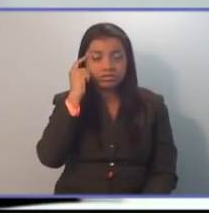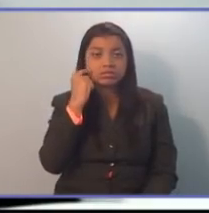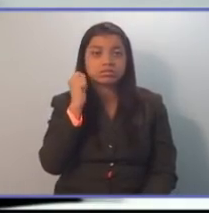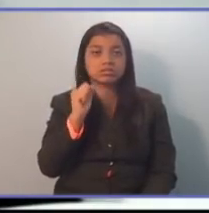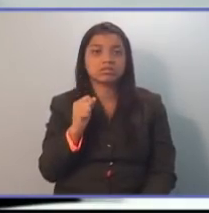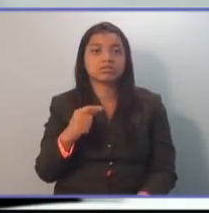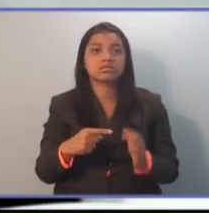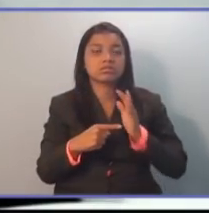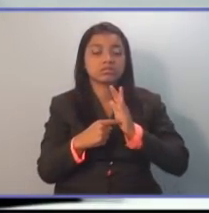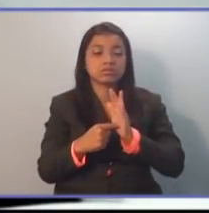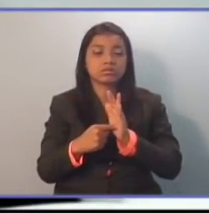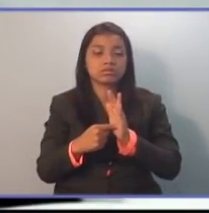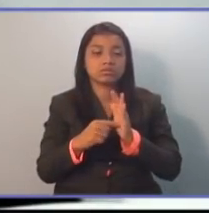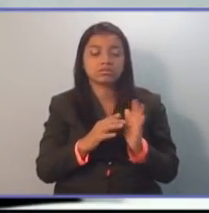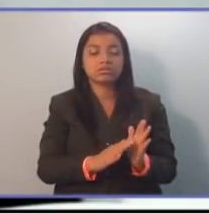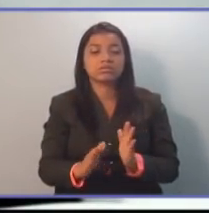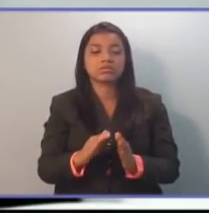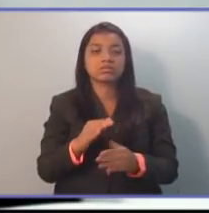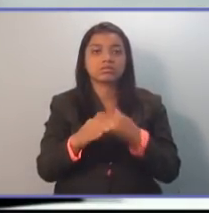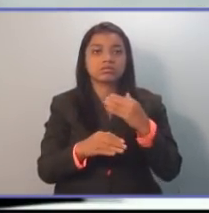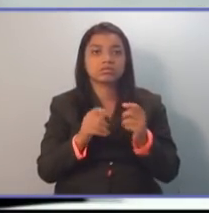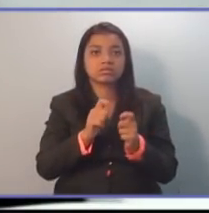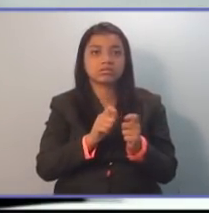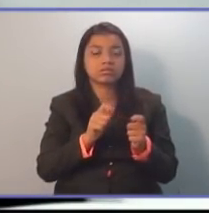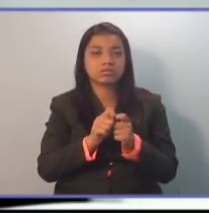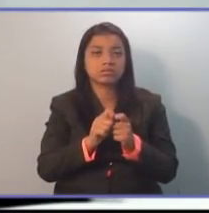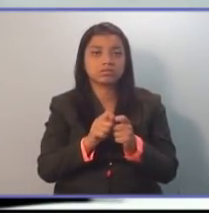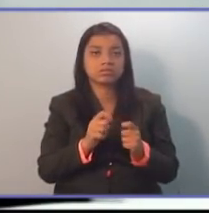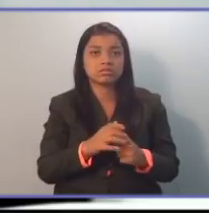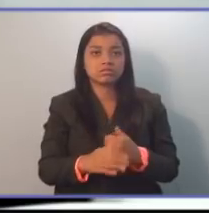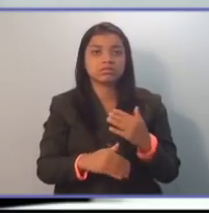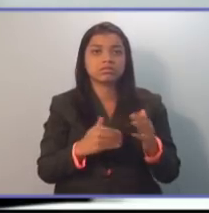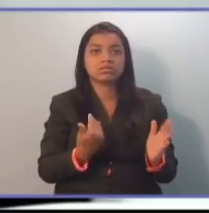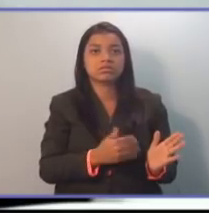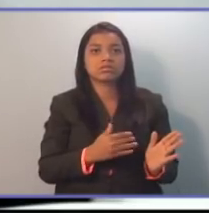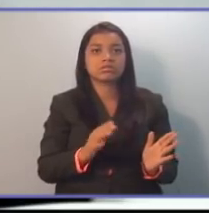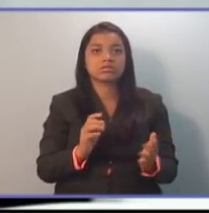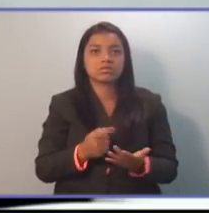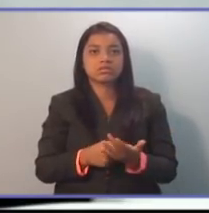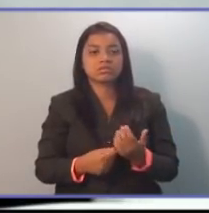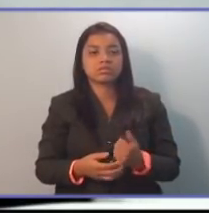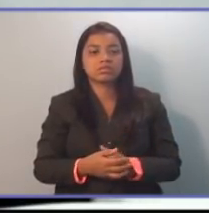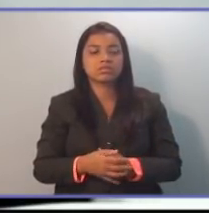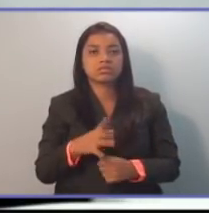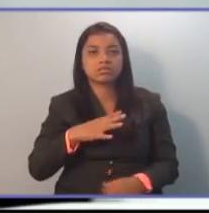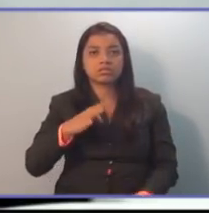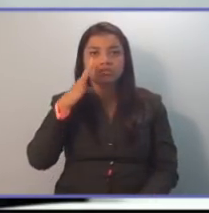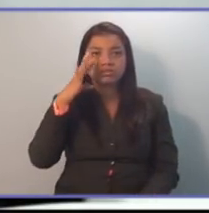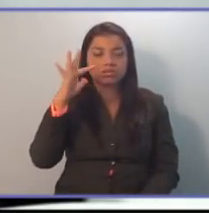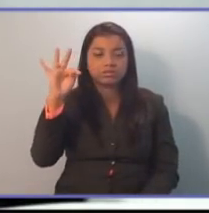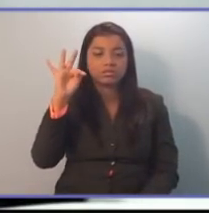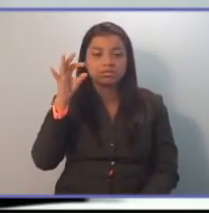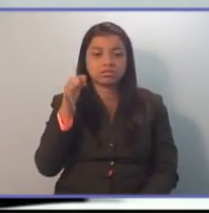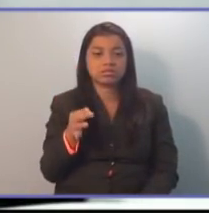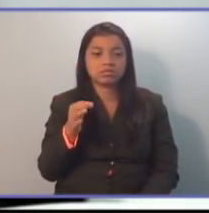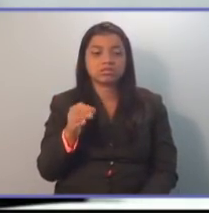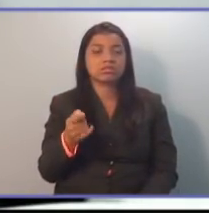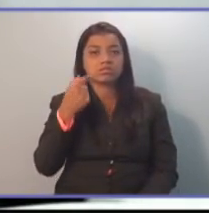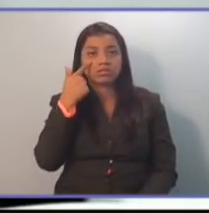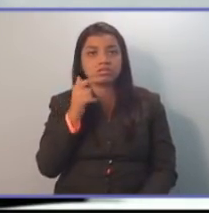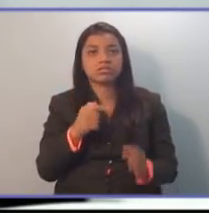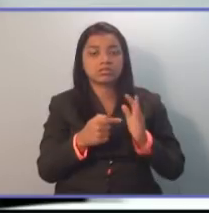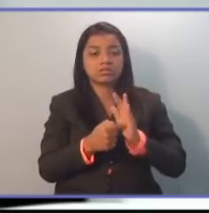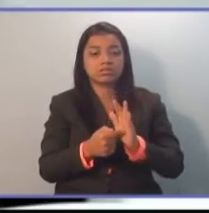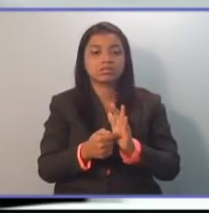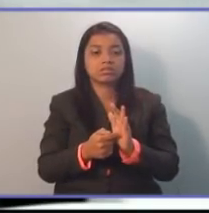demostrar con hechos propios, irnos por la vía testimonial o ejemplarizante. ¿Qué